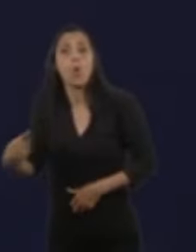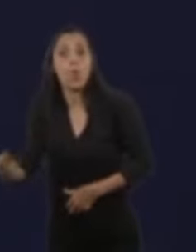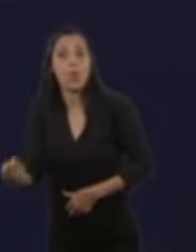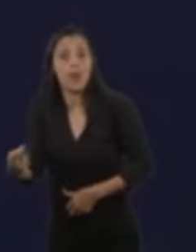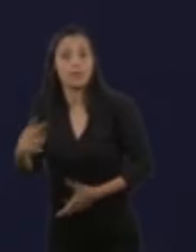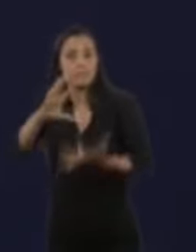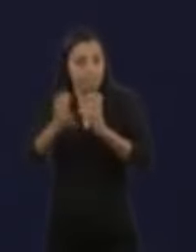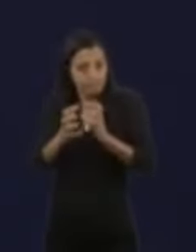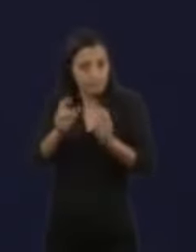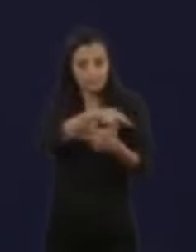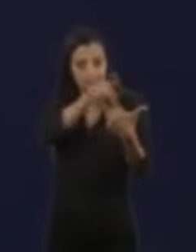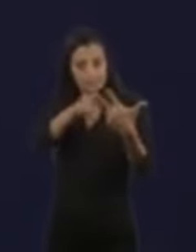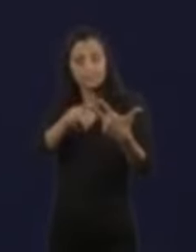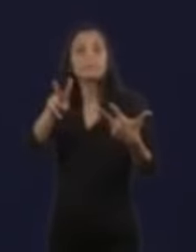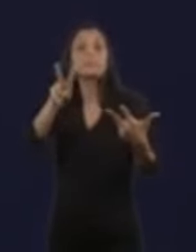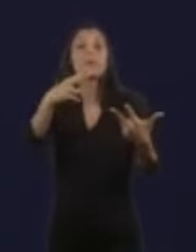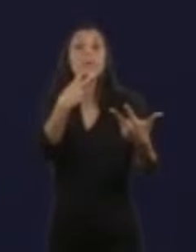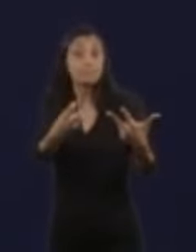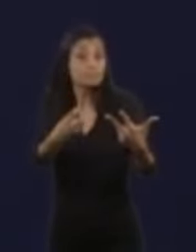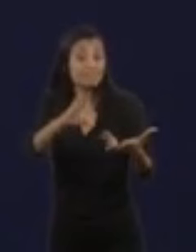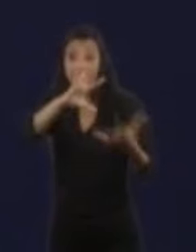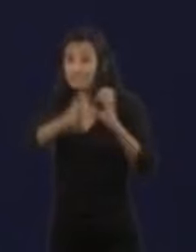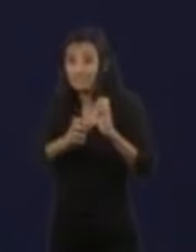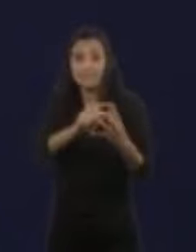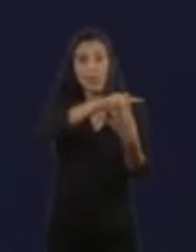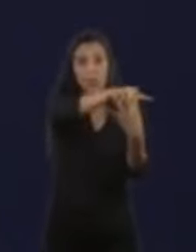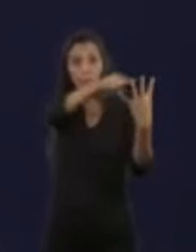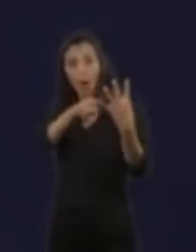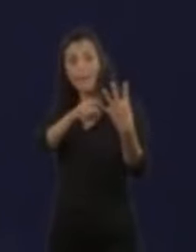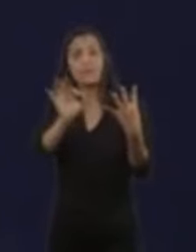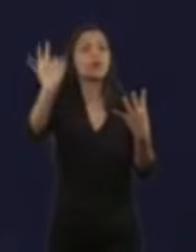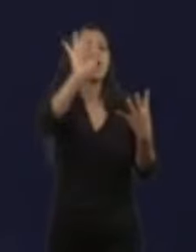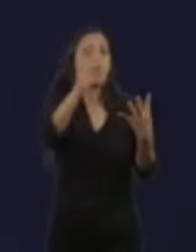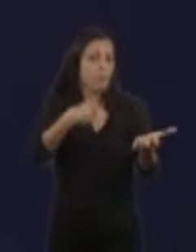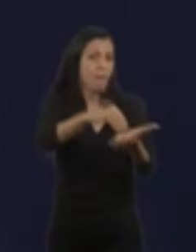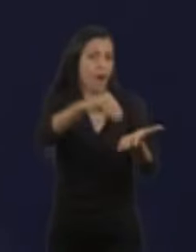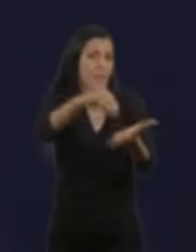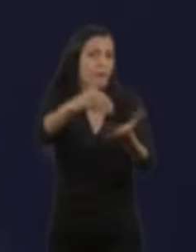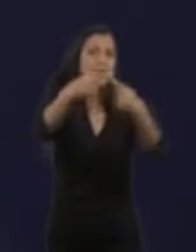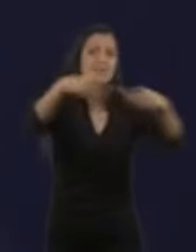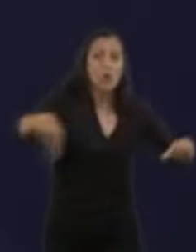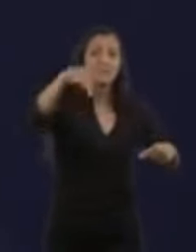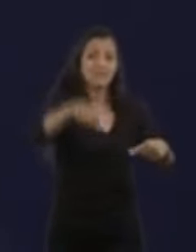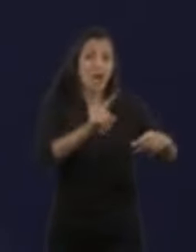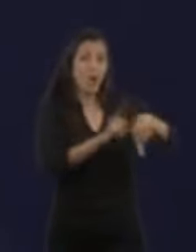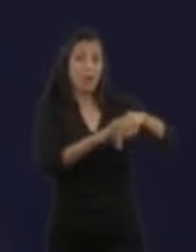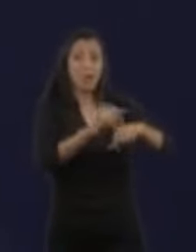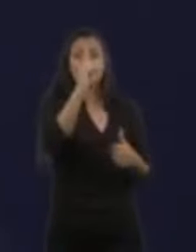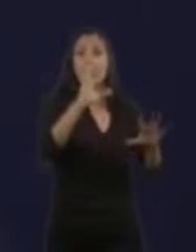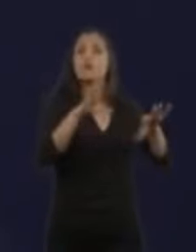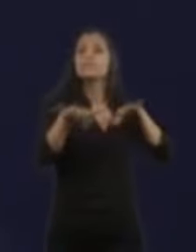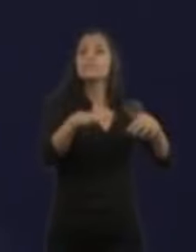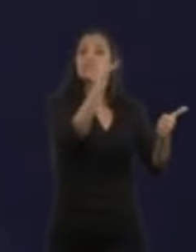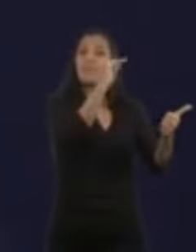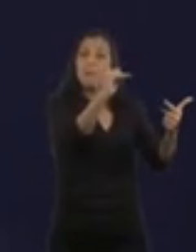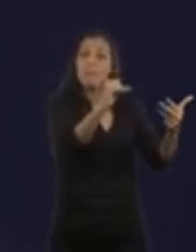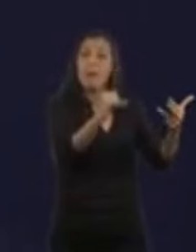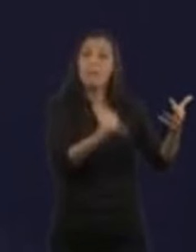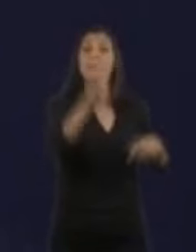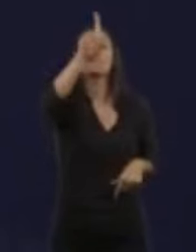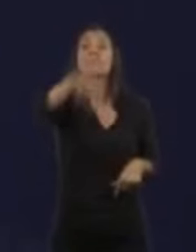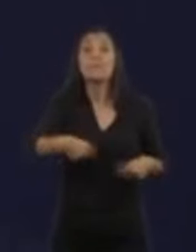destruido el sistema ener destruido y todos los males que estamos viendo en la Argentina